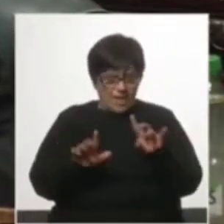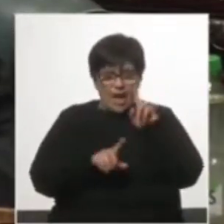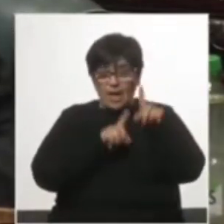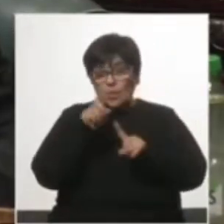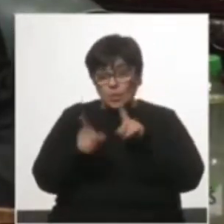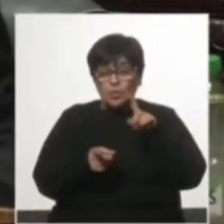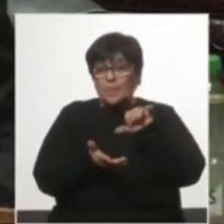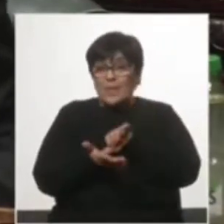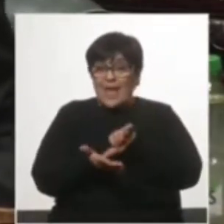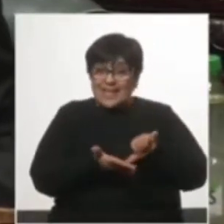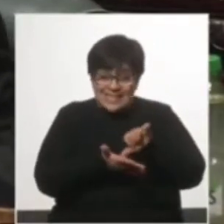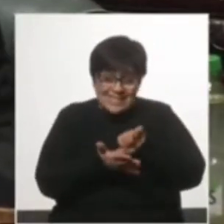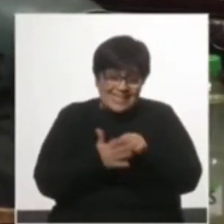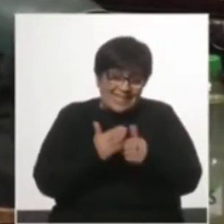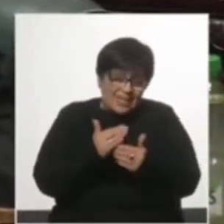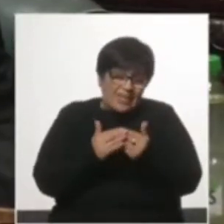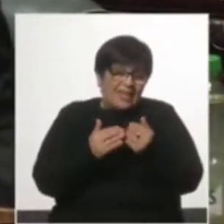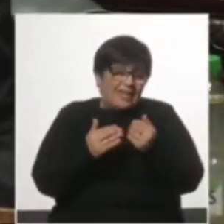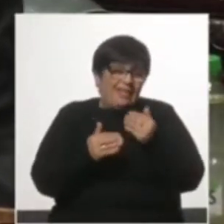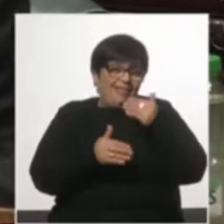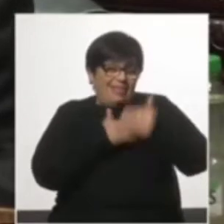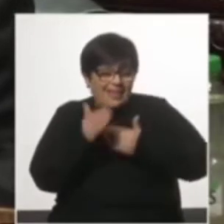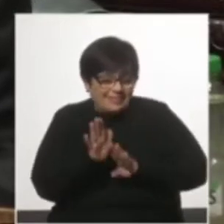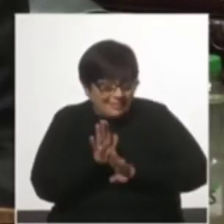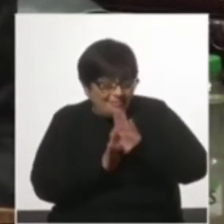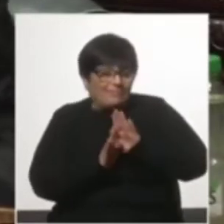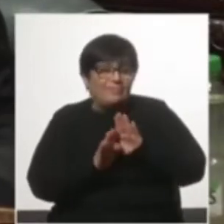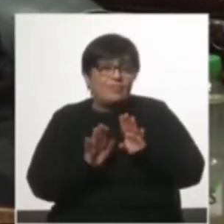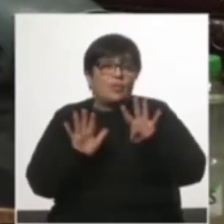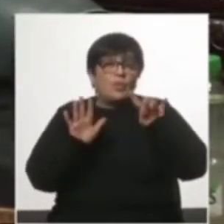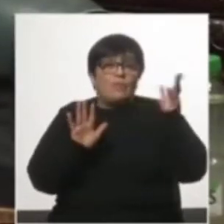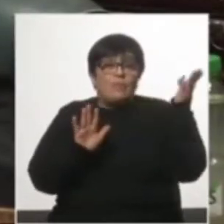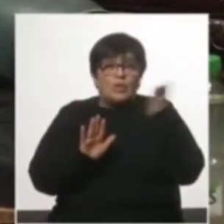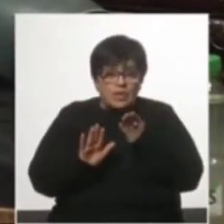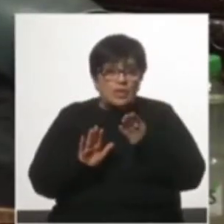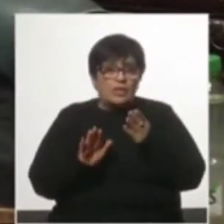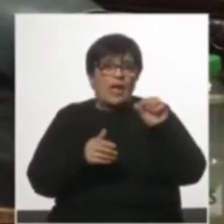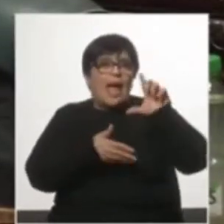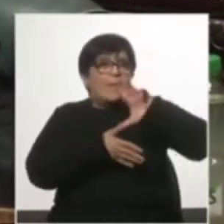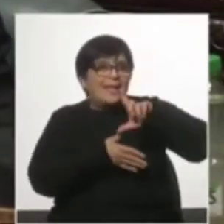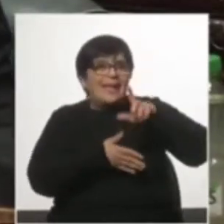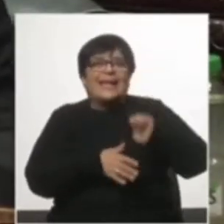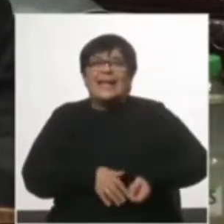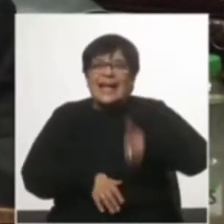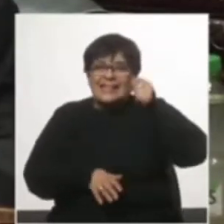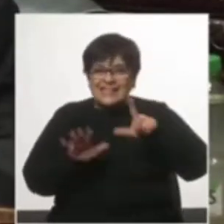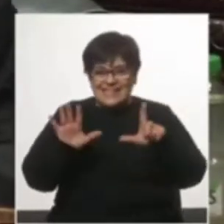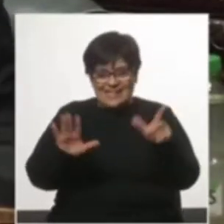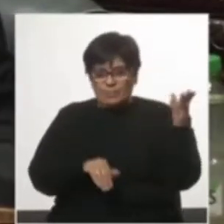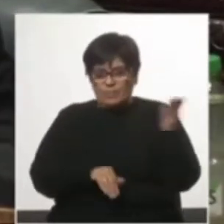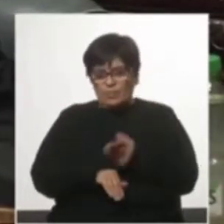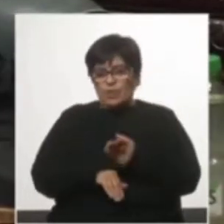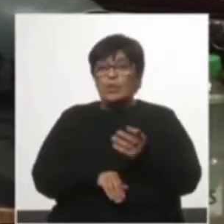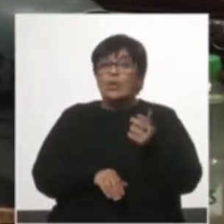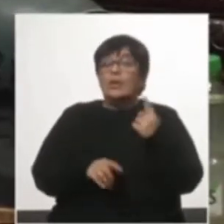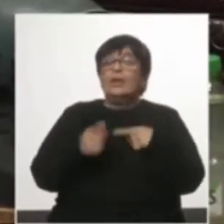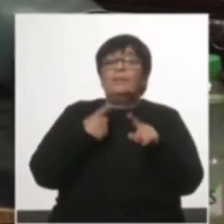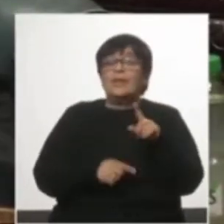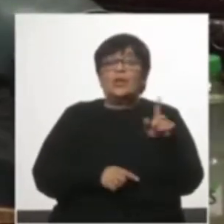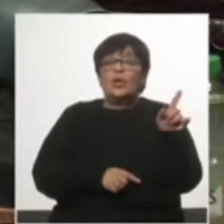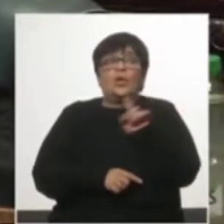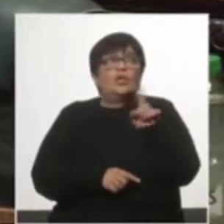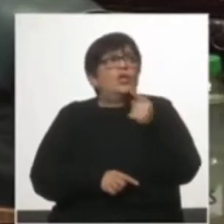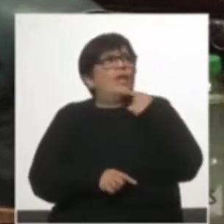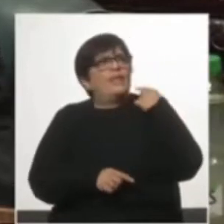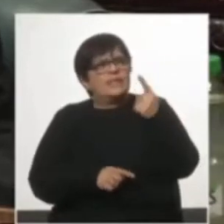perdón, a 9 y pico %. En América Latina casi al 7%. Nadie está planteando acá que se tenían